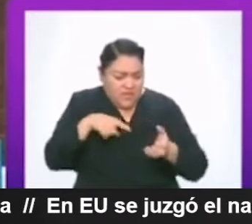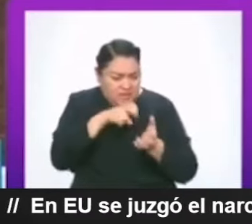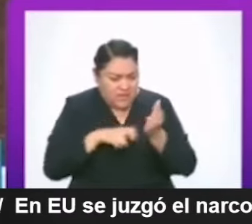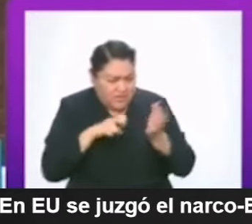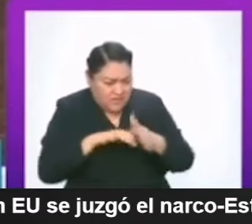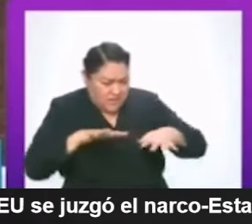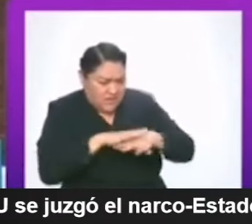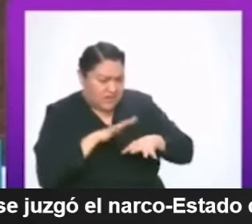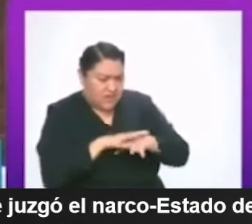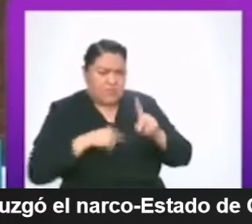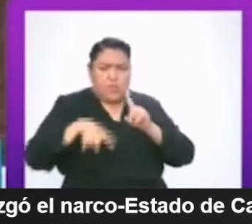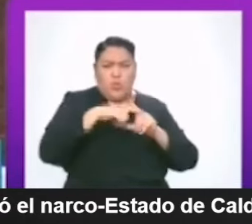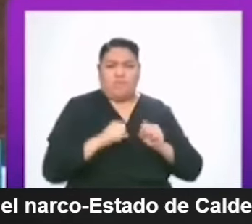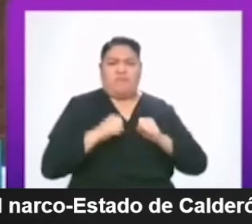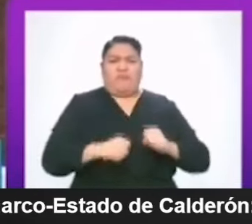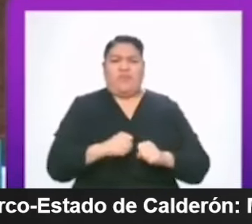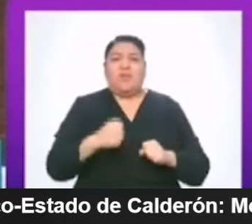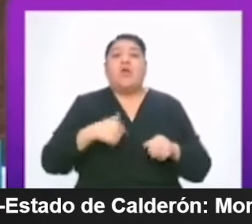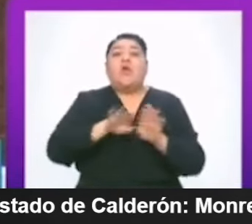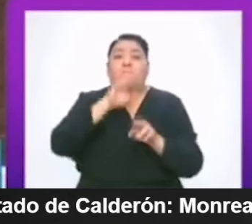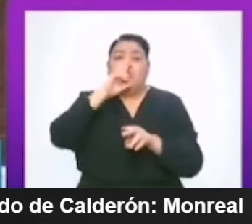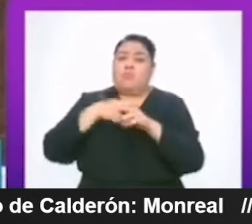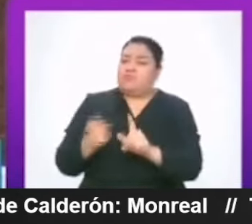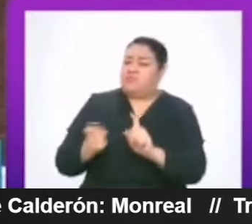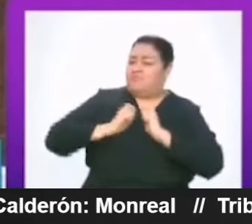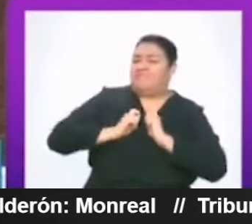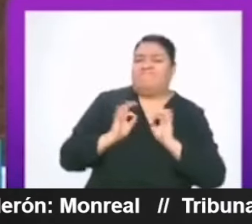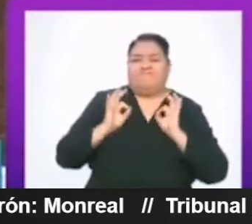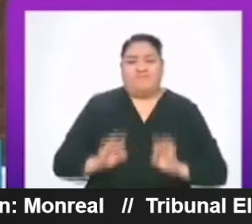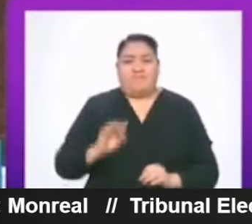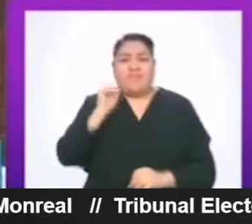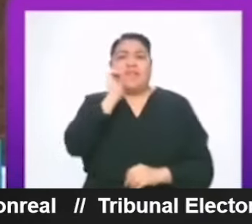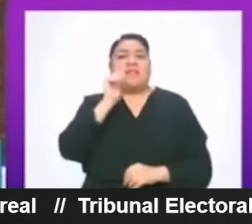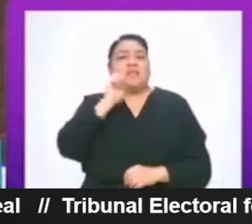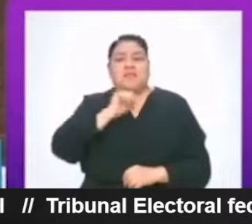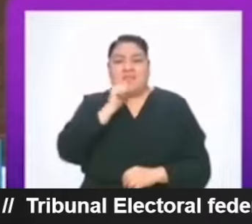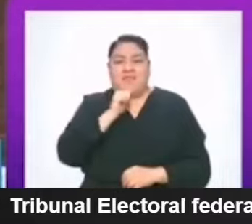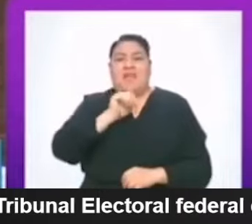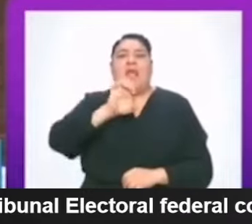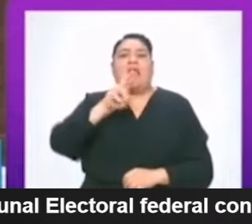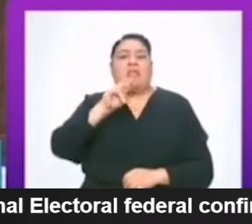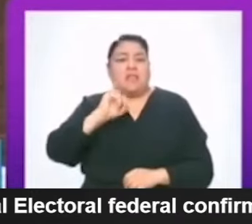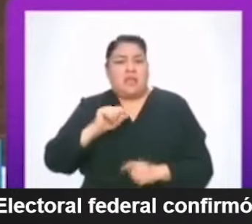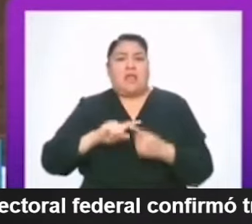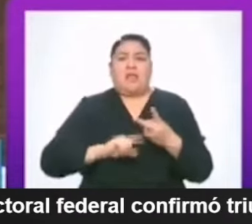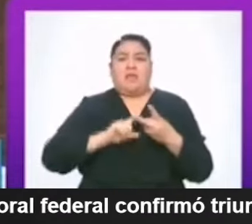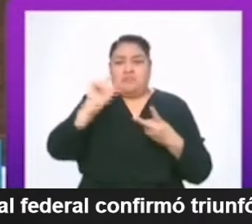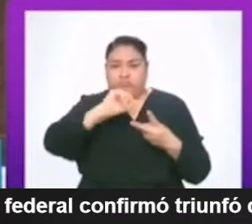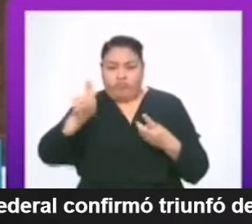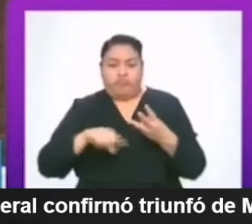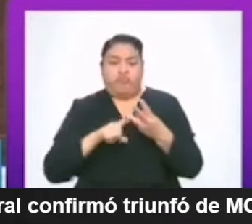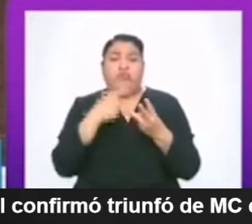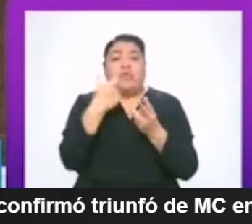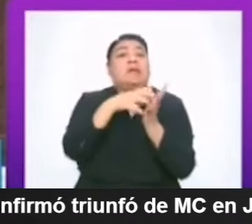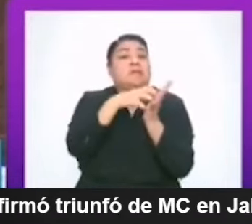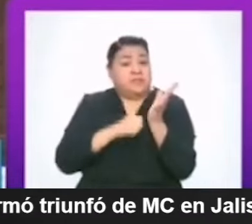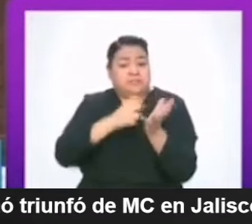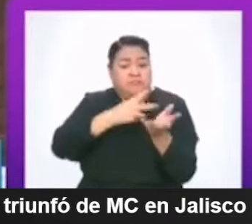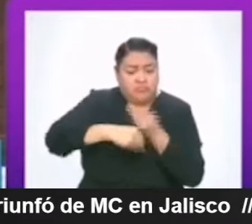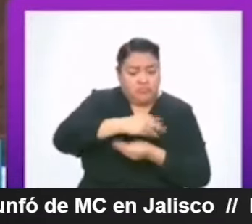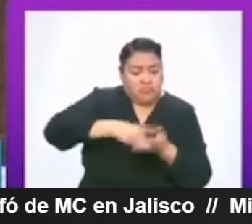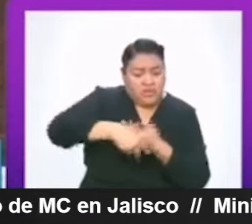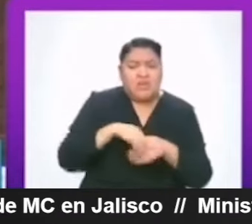modernizarse, fortalecerse, atendiendo los principios de responsabilidad, de ética, de eficiencia, austeridad. Además,